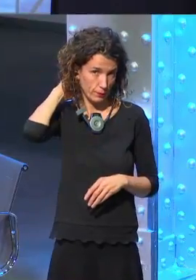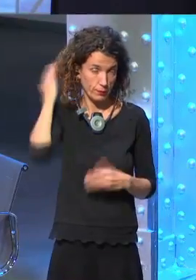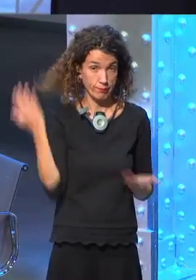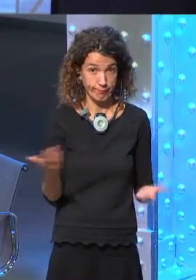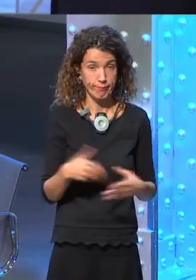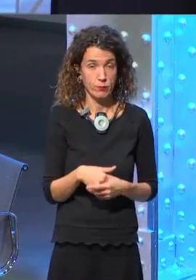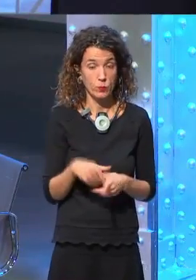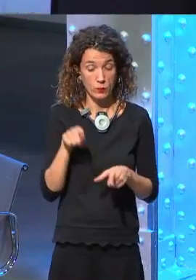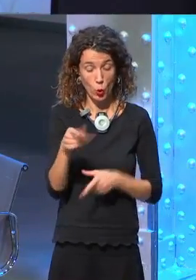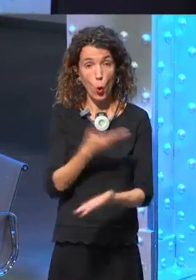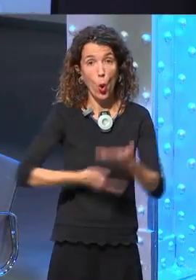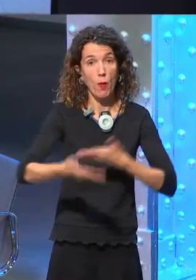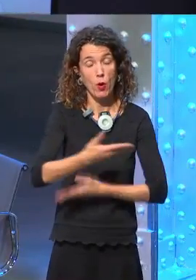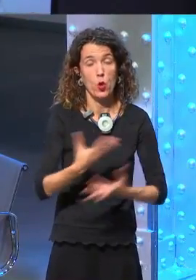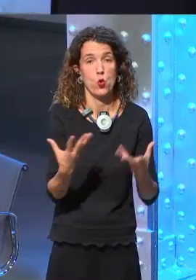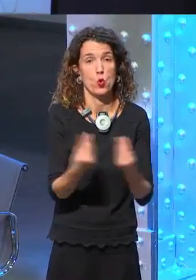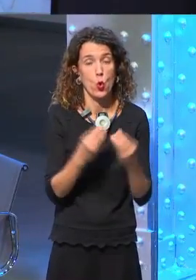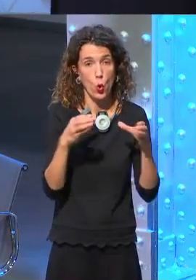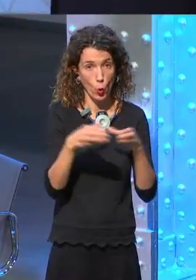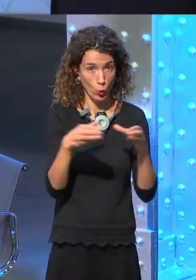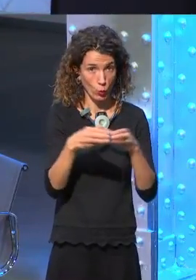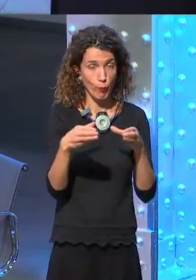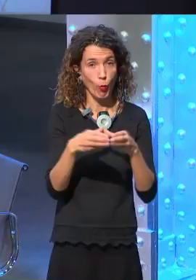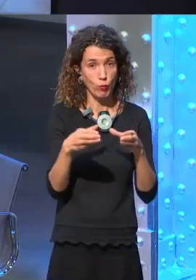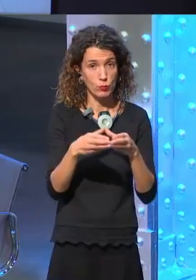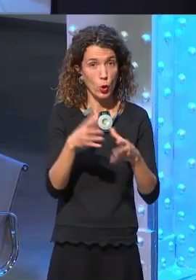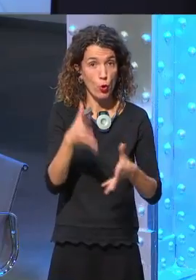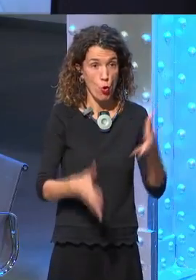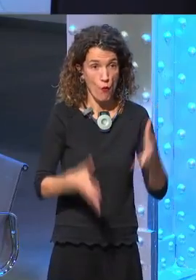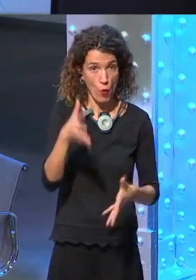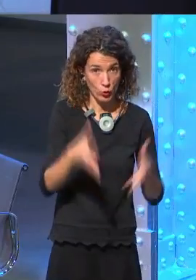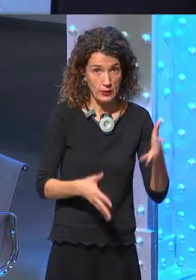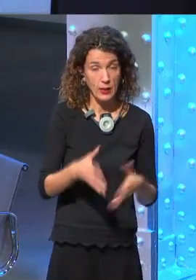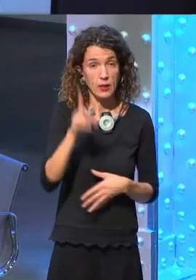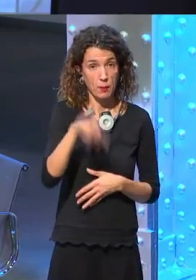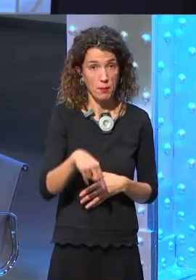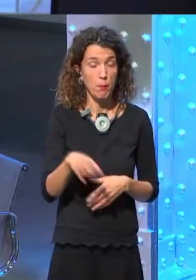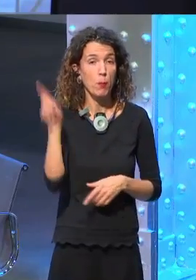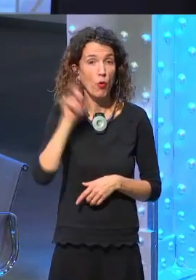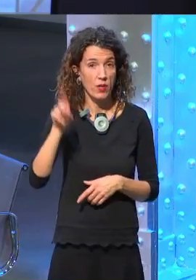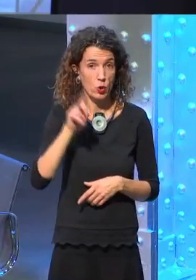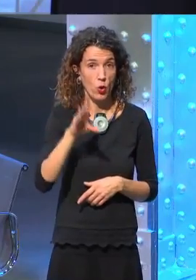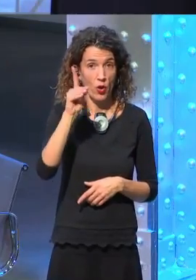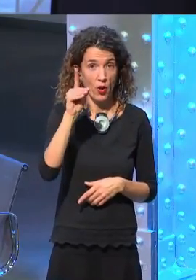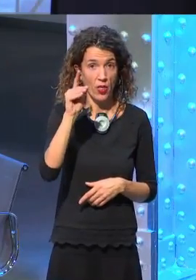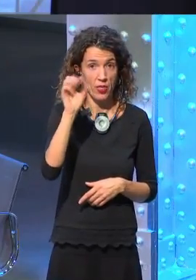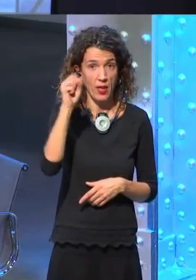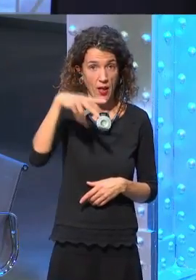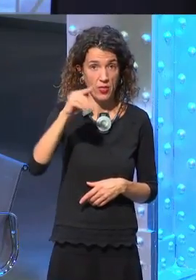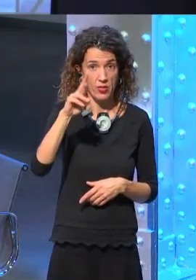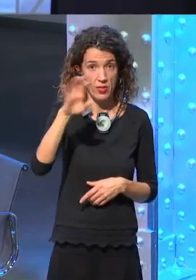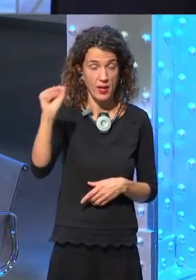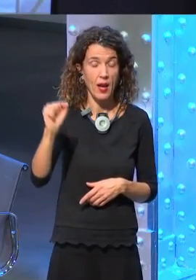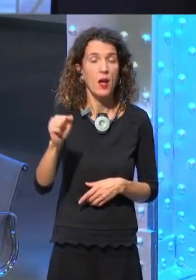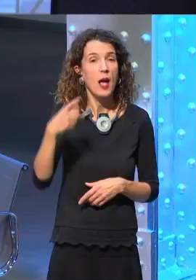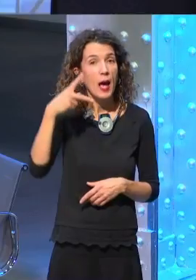Y esto es una colaboración con el grupo de robótica del profesor D'Andrea, que es uno de los expertos